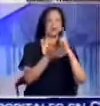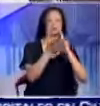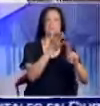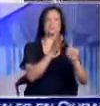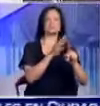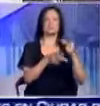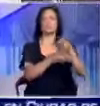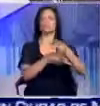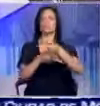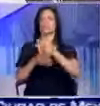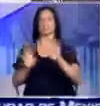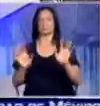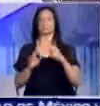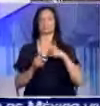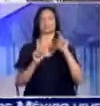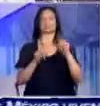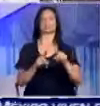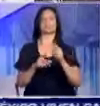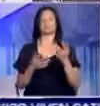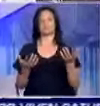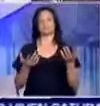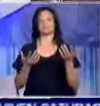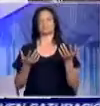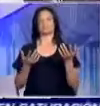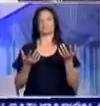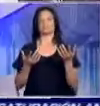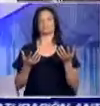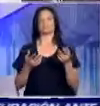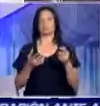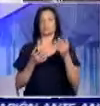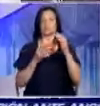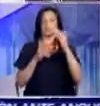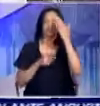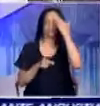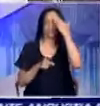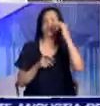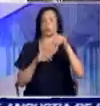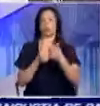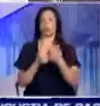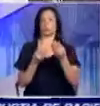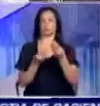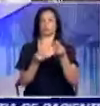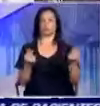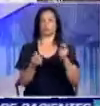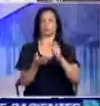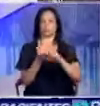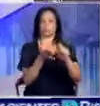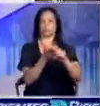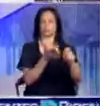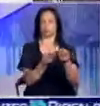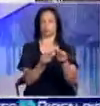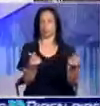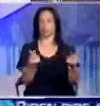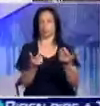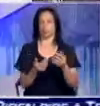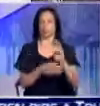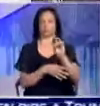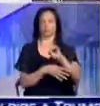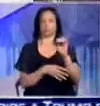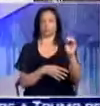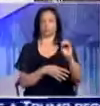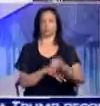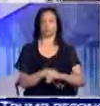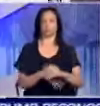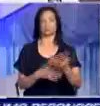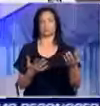hacerlo y el que vaya Ellos saben Cómo arreglarle esa cuenta del 70